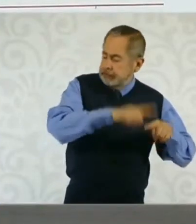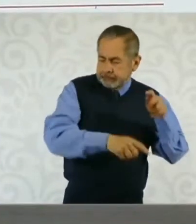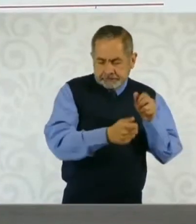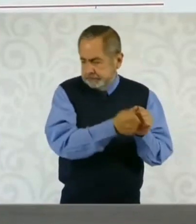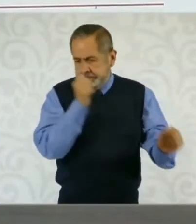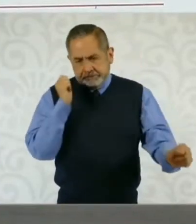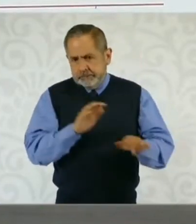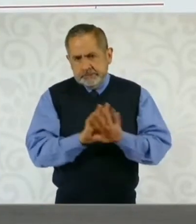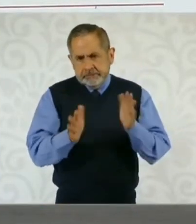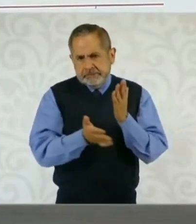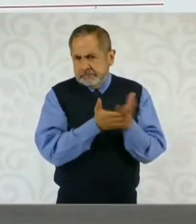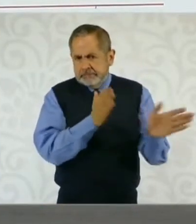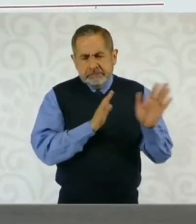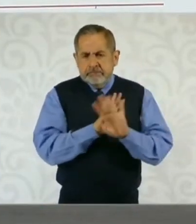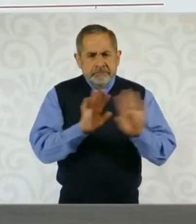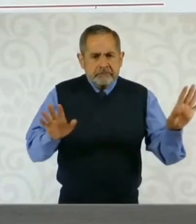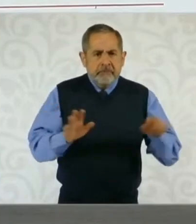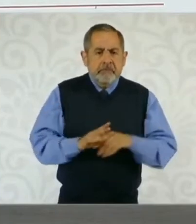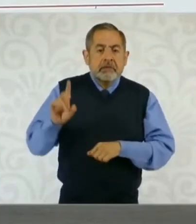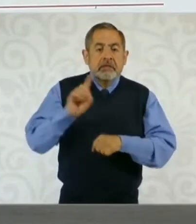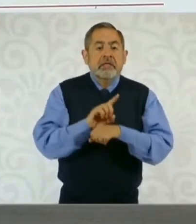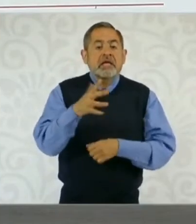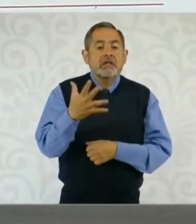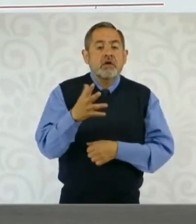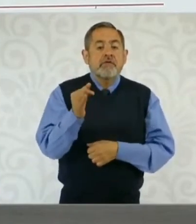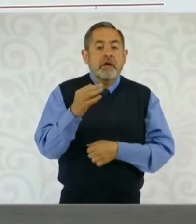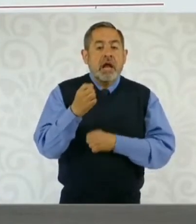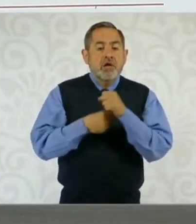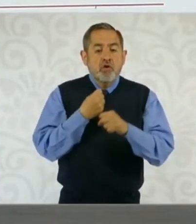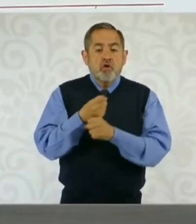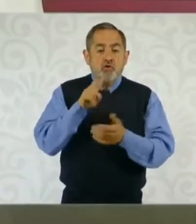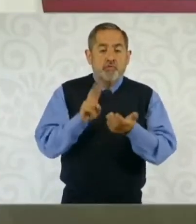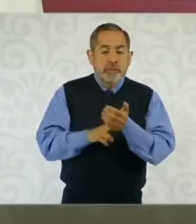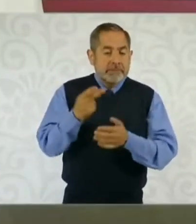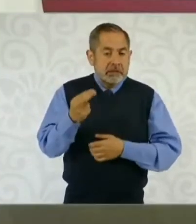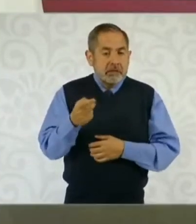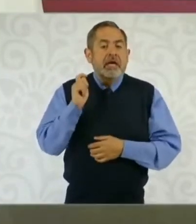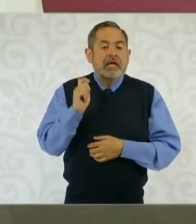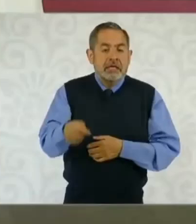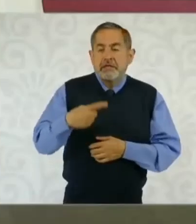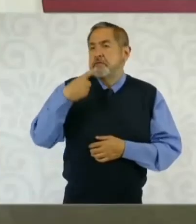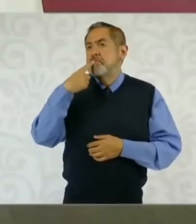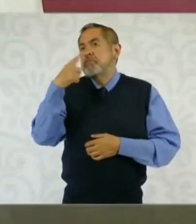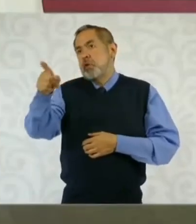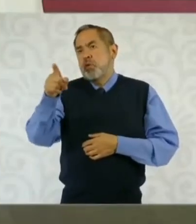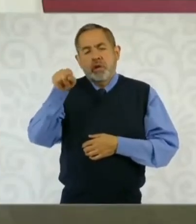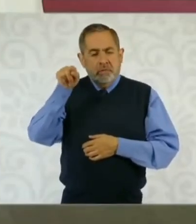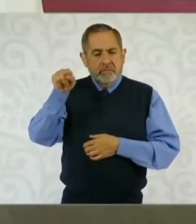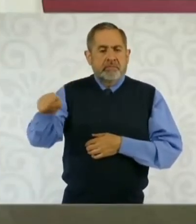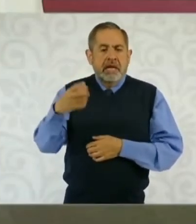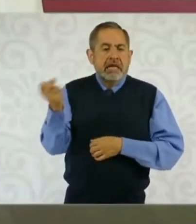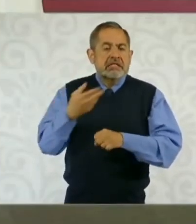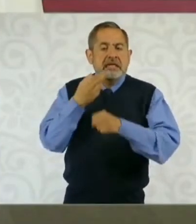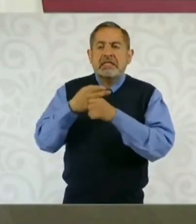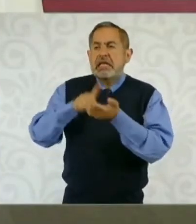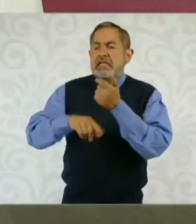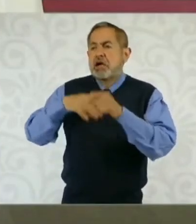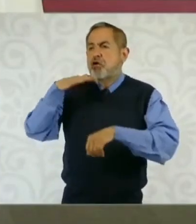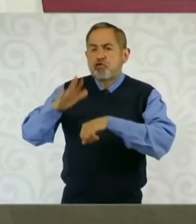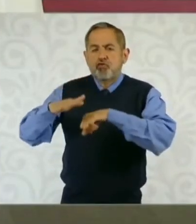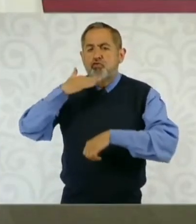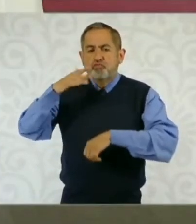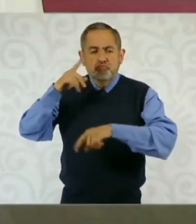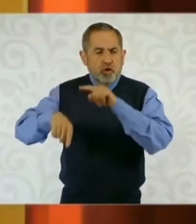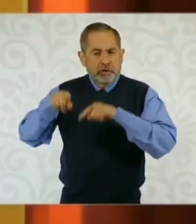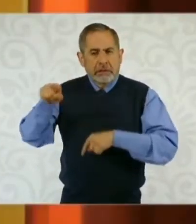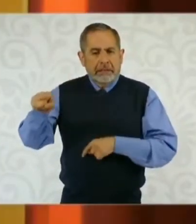en 2018 y el 5 de febrero de 2025 la denuncia ante la Secretaría de Anticorrupción y